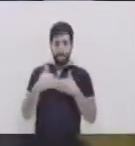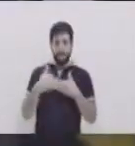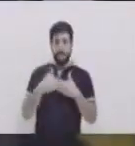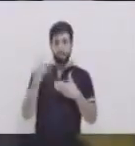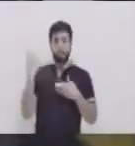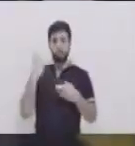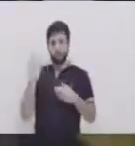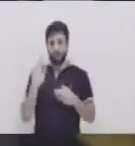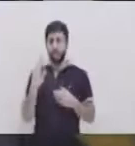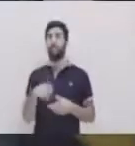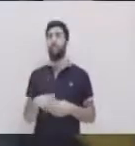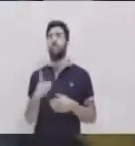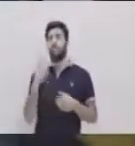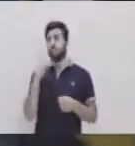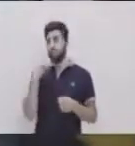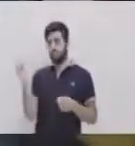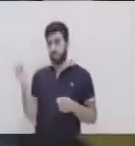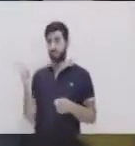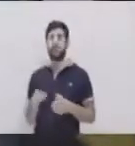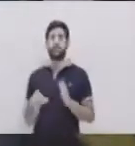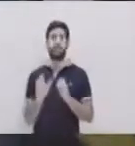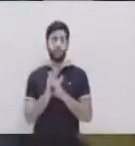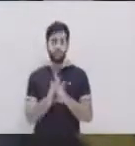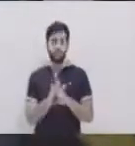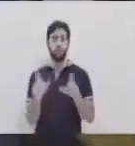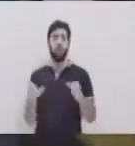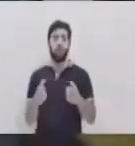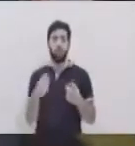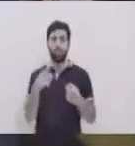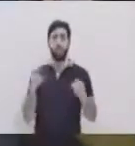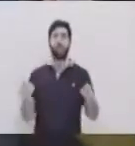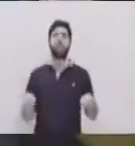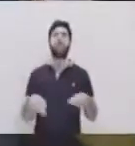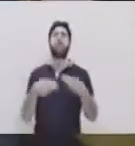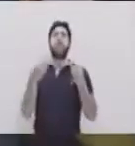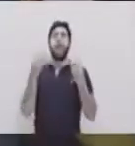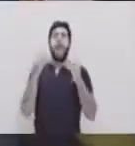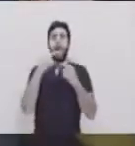inhalamos y exhala.